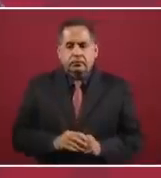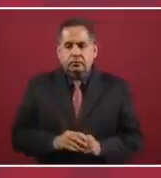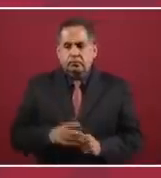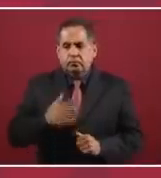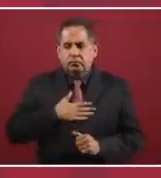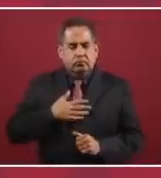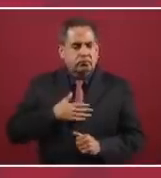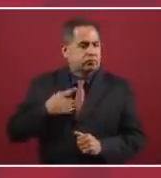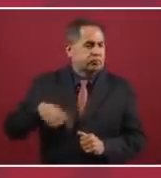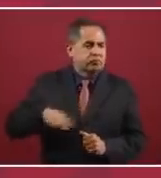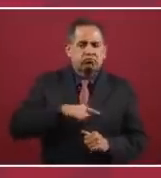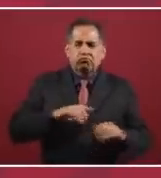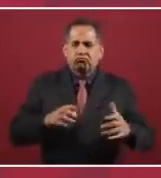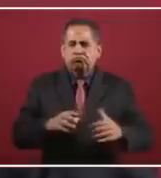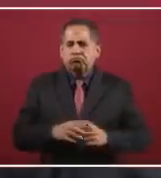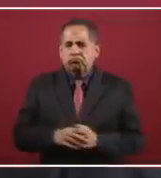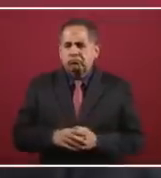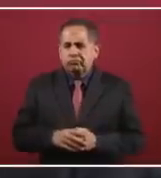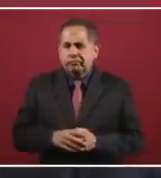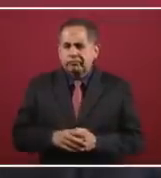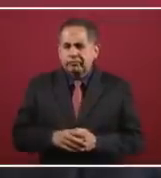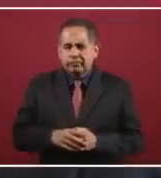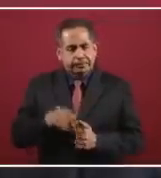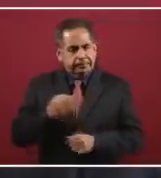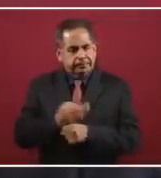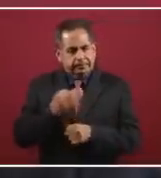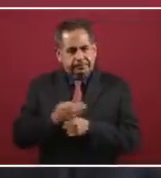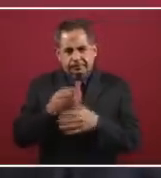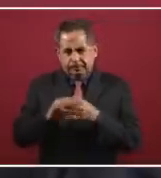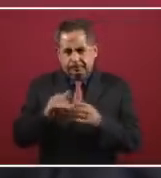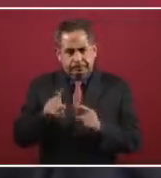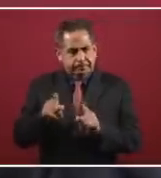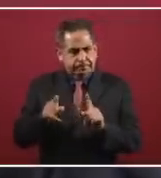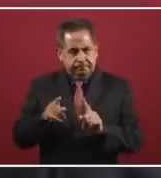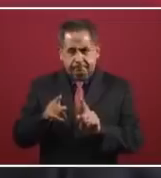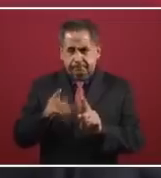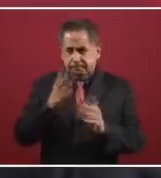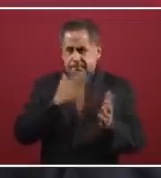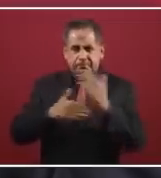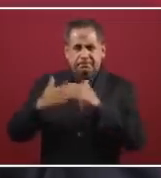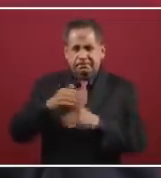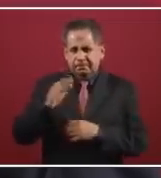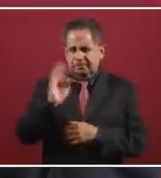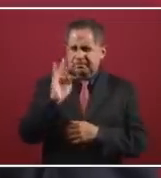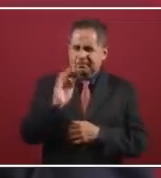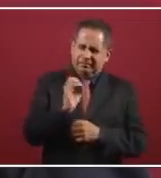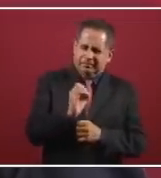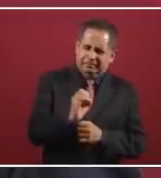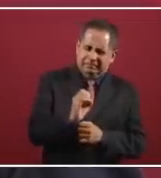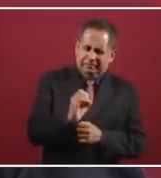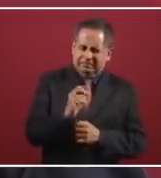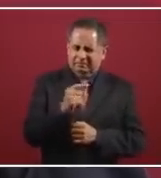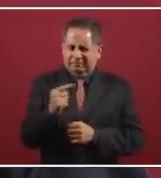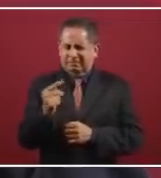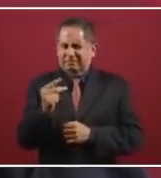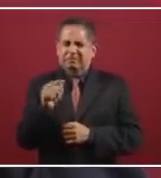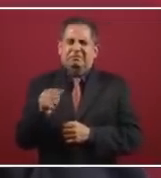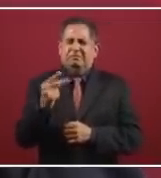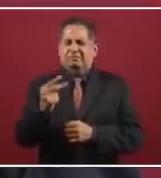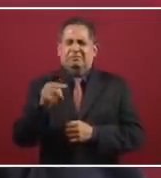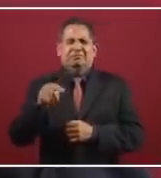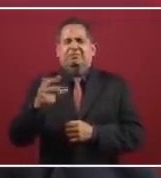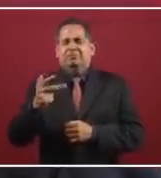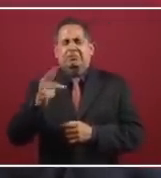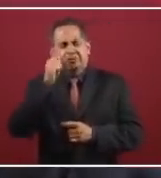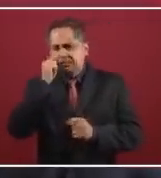estamos en una situación en la que el crecimiento puede ser cero o dos o punto dos o punto ocho,